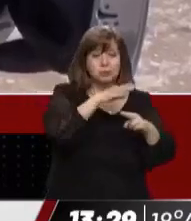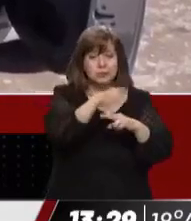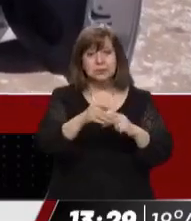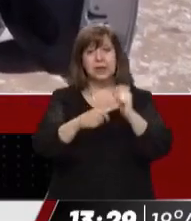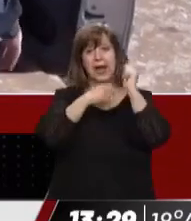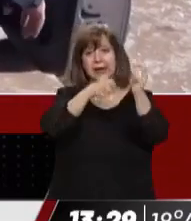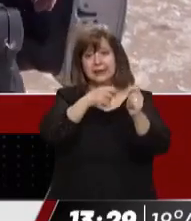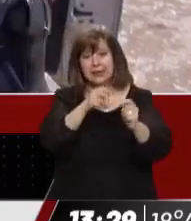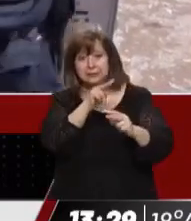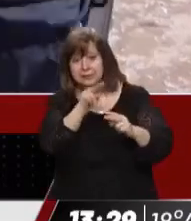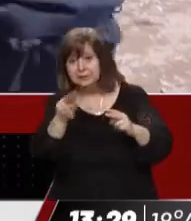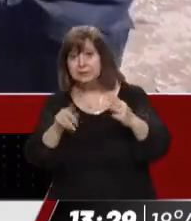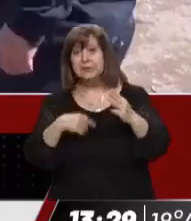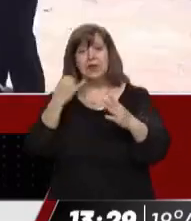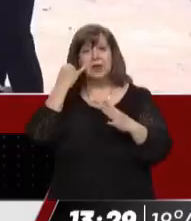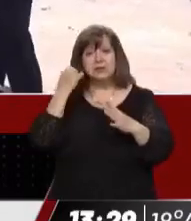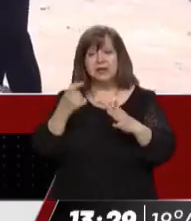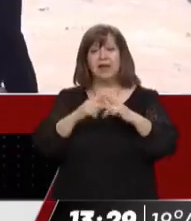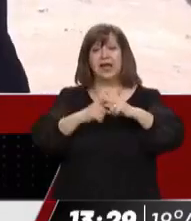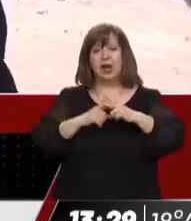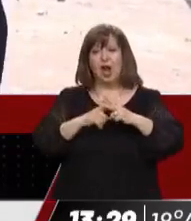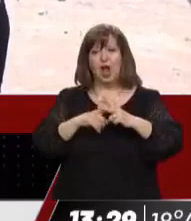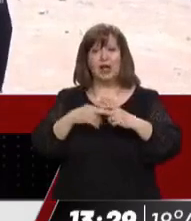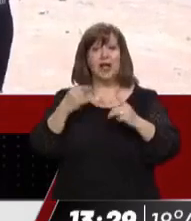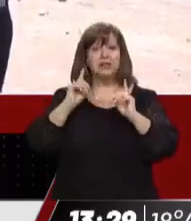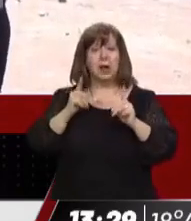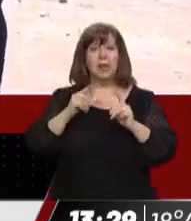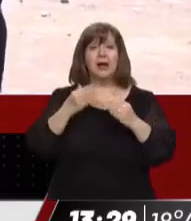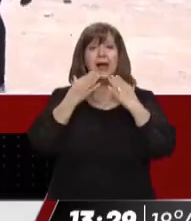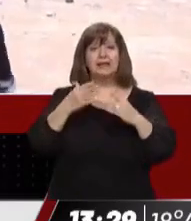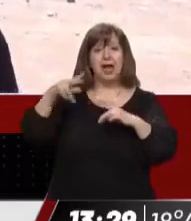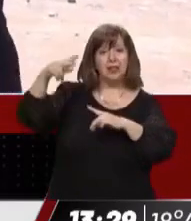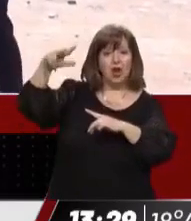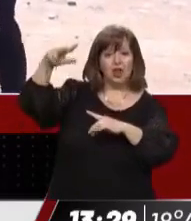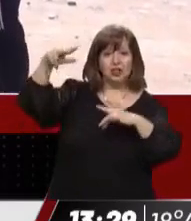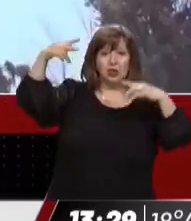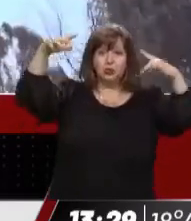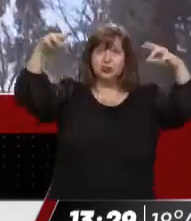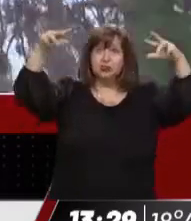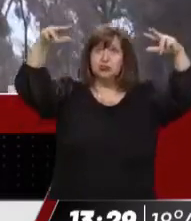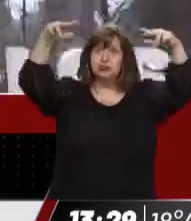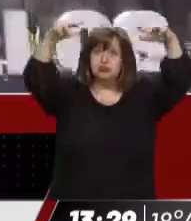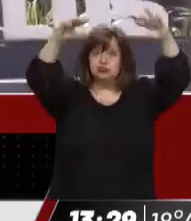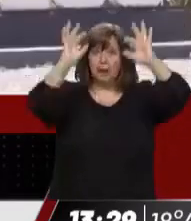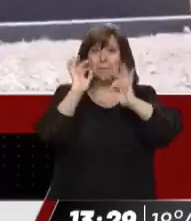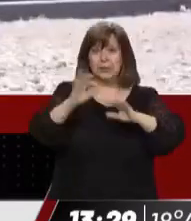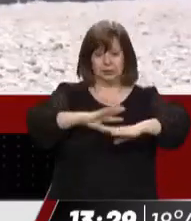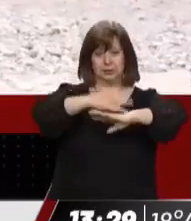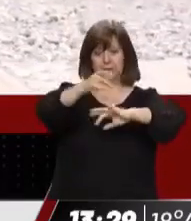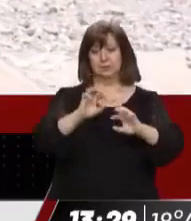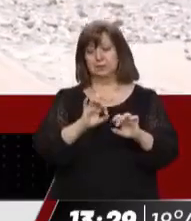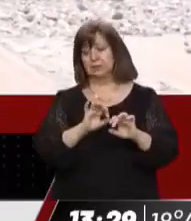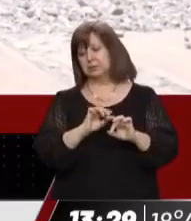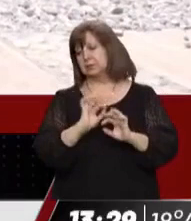disposición todo lo que tiene que ver con la tecnología que hemos adquirido Como por ejemplo los drones que puedan trabajar en los espejos de agua en los espacios verdes vamos a tener también